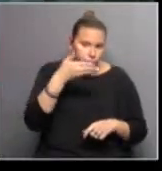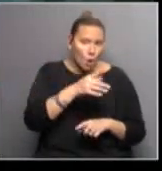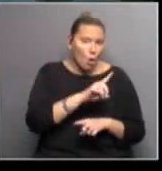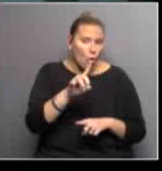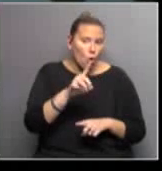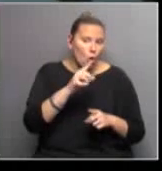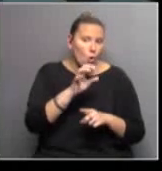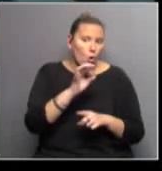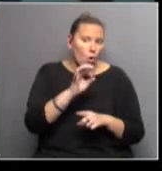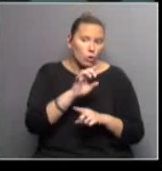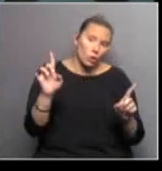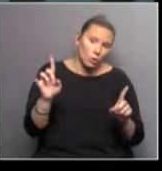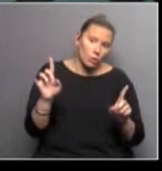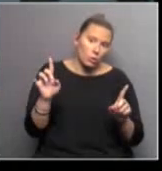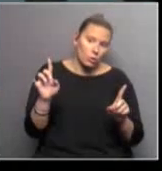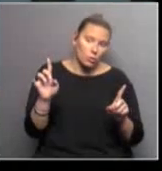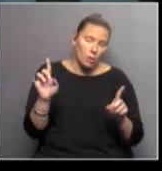no?